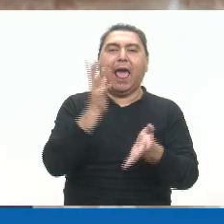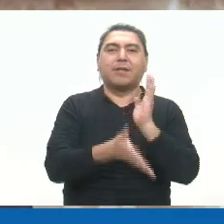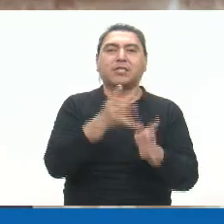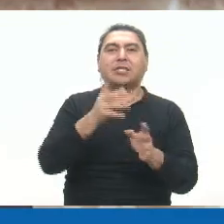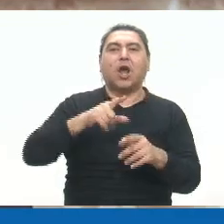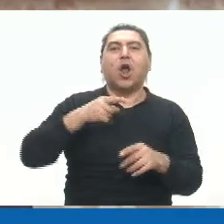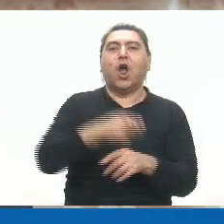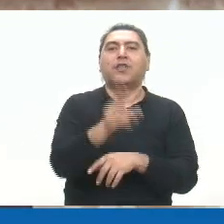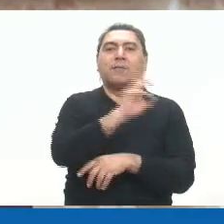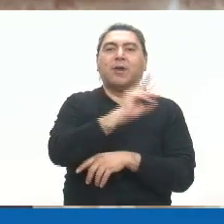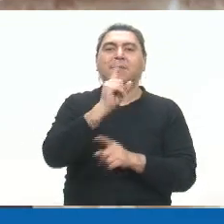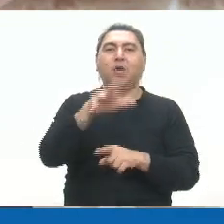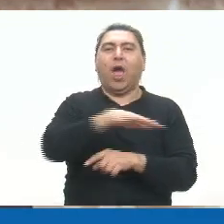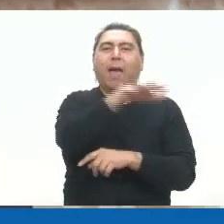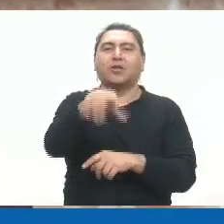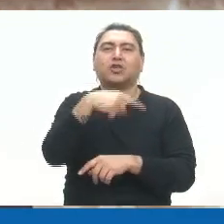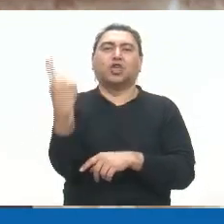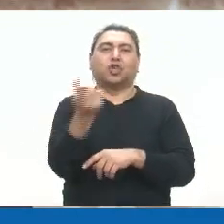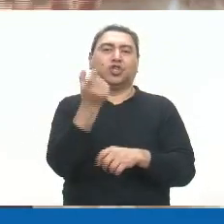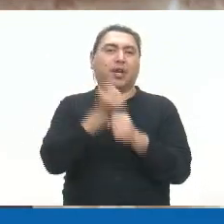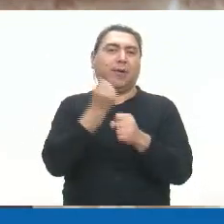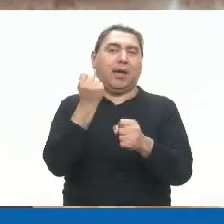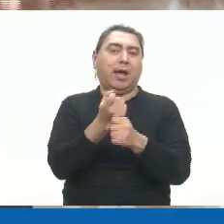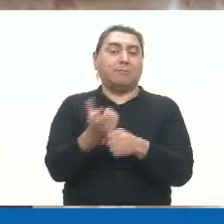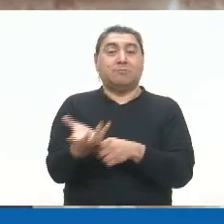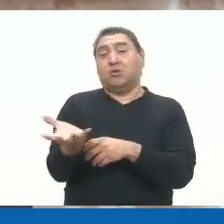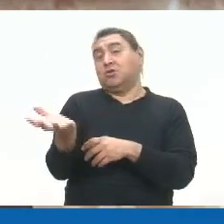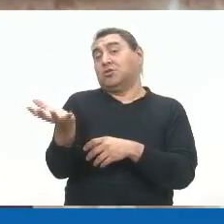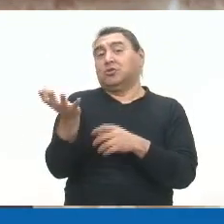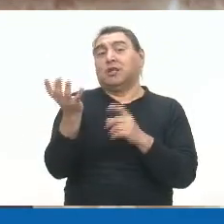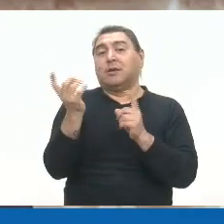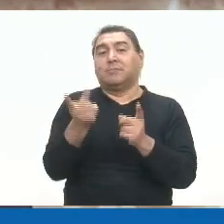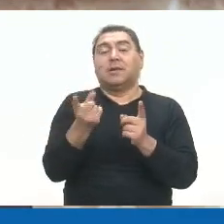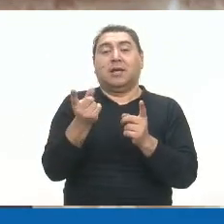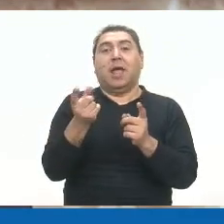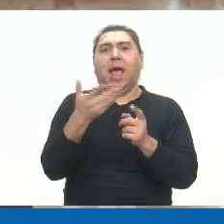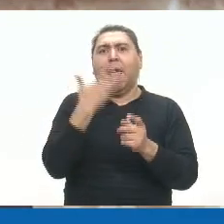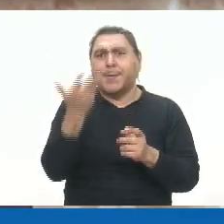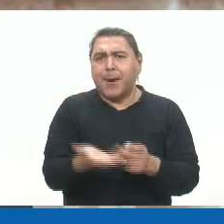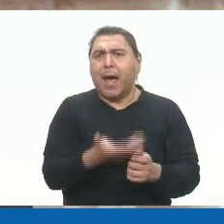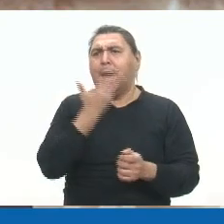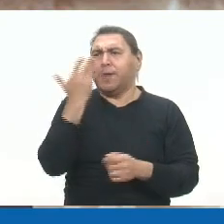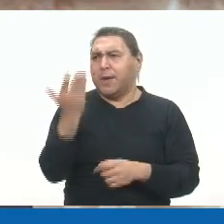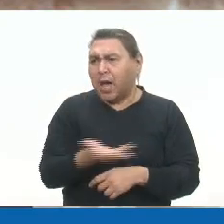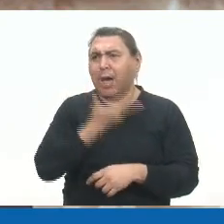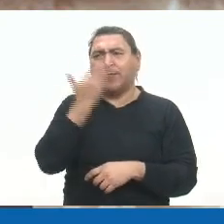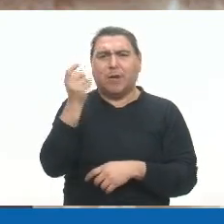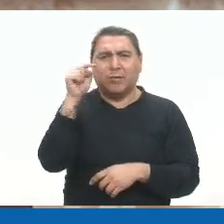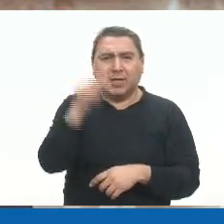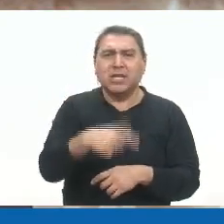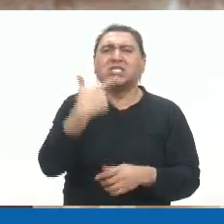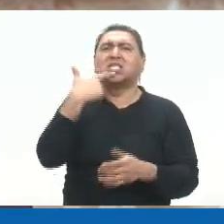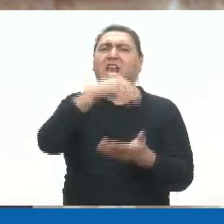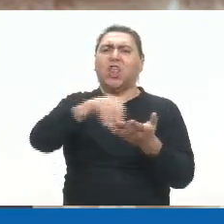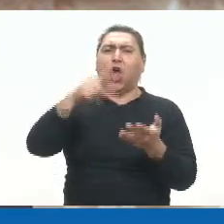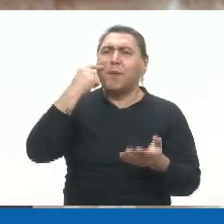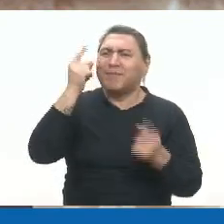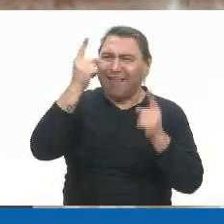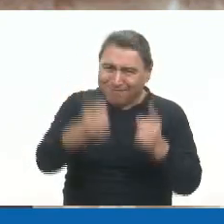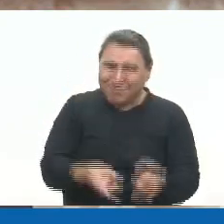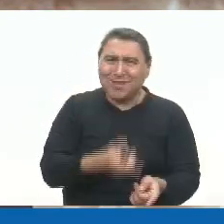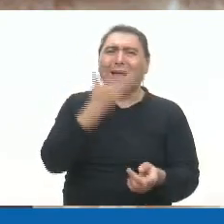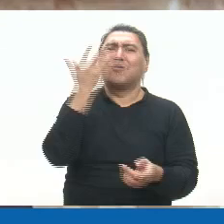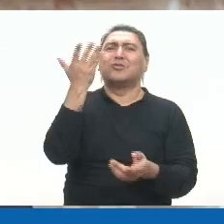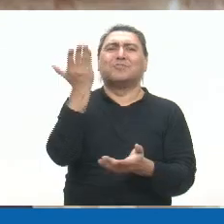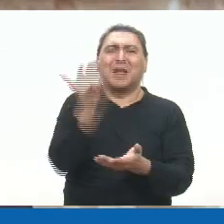ámbitos en donde desarrollamos nuestras vidas mucho hemos hablado aquí algún senador también ha tenido alguna cuestión de